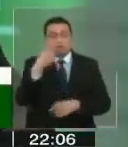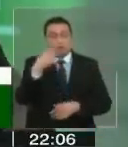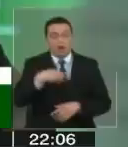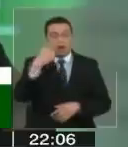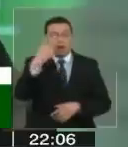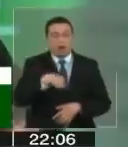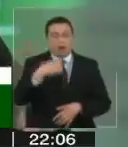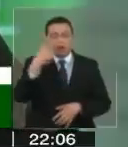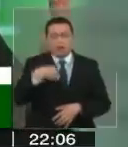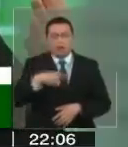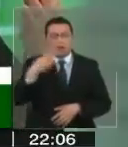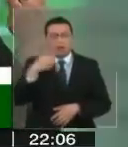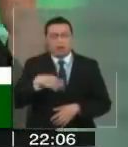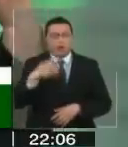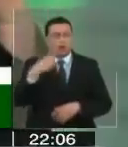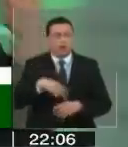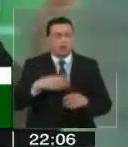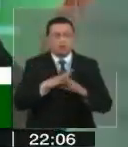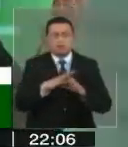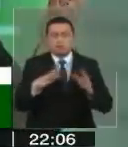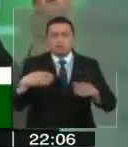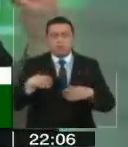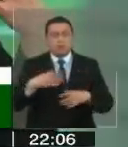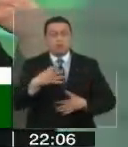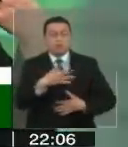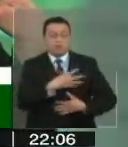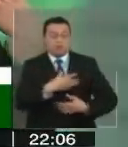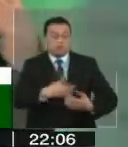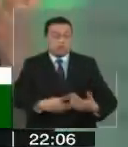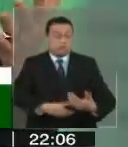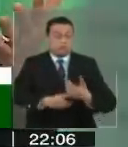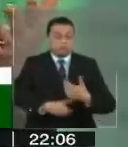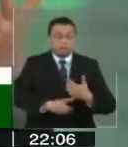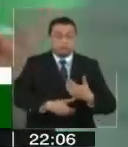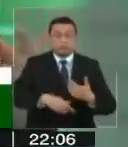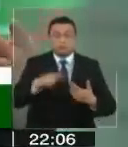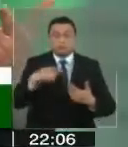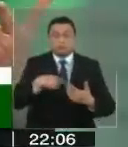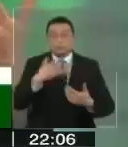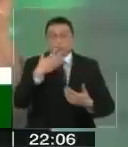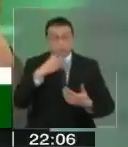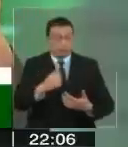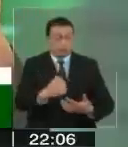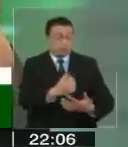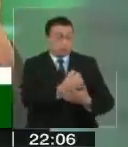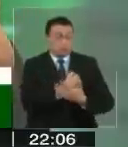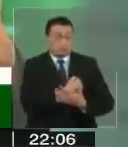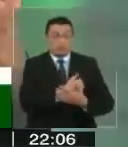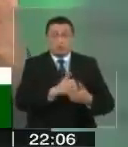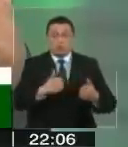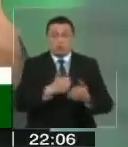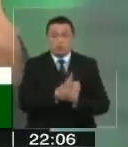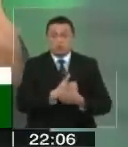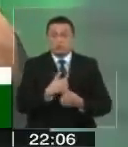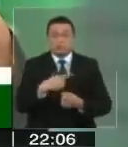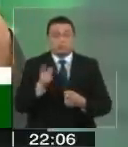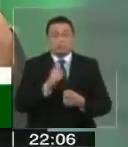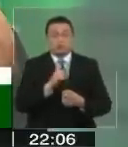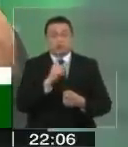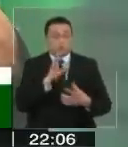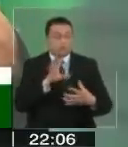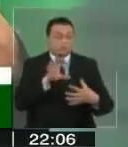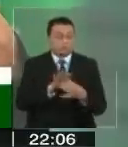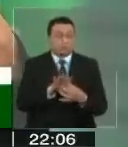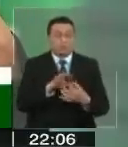llorar. Intento amamantarlo y cuando ponía su cabeza conmigo, no había relación